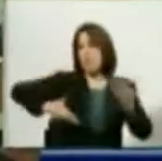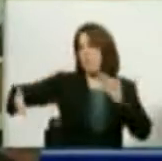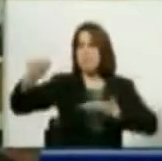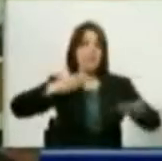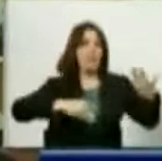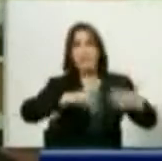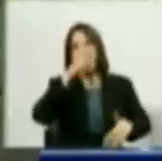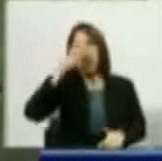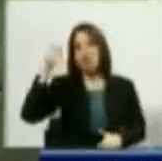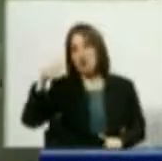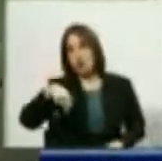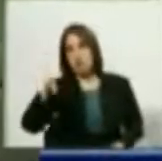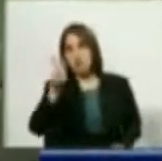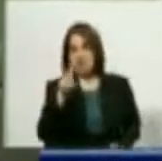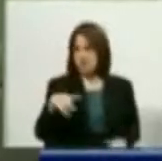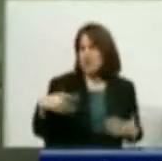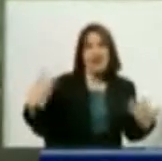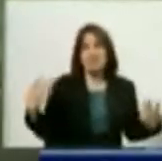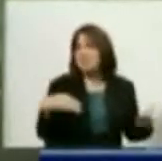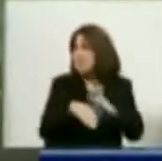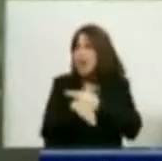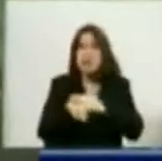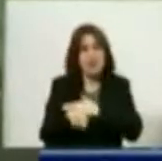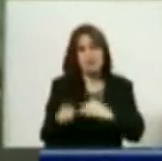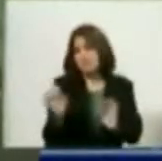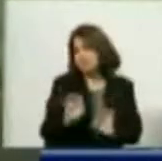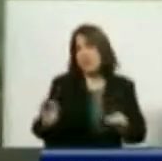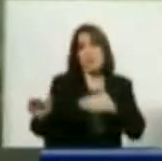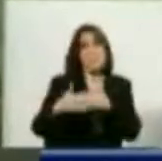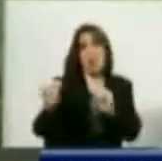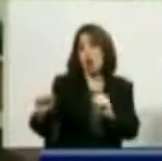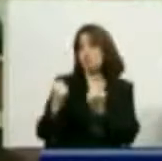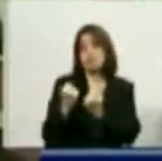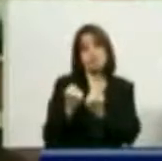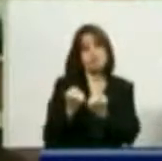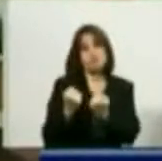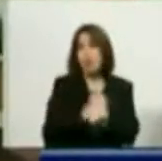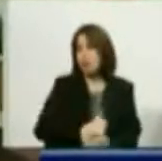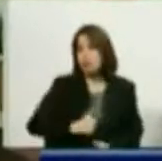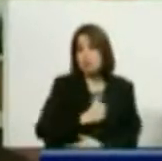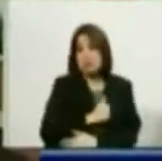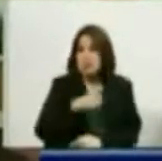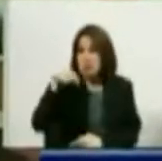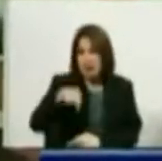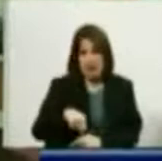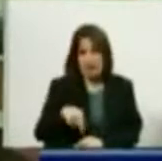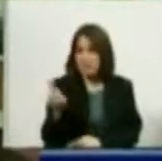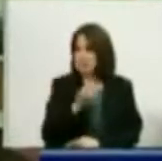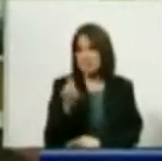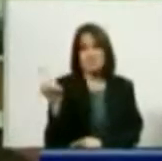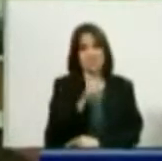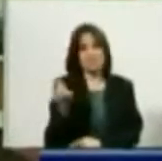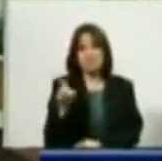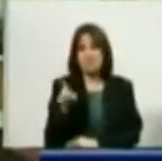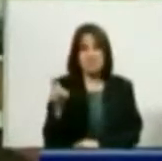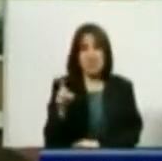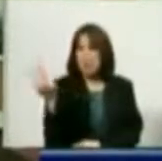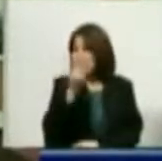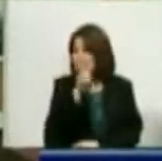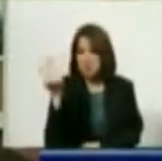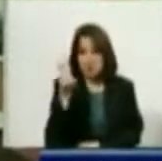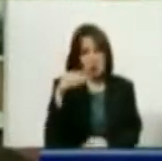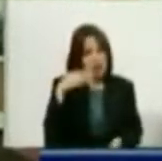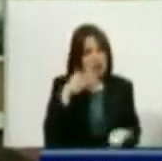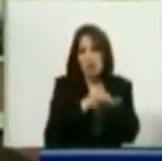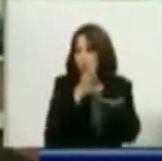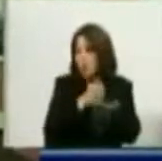la droga que ellos producen por aquí no van a pasar Duque no no no no no por aquí no es sacala por donde tú quieras pero por Venezuela no van